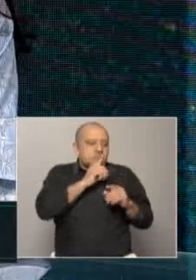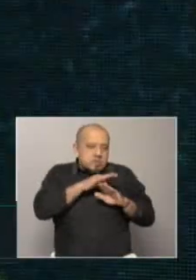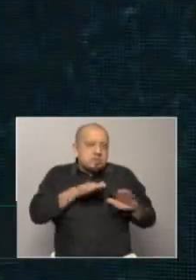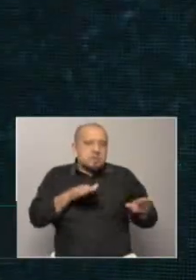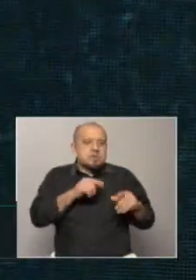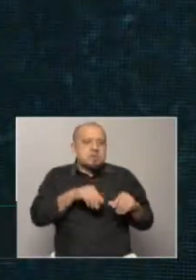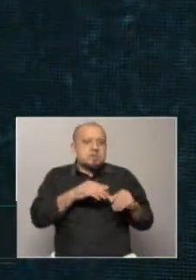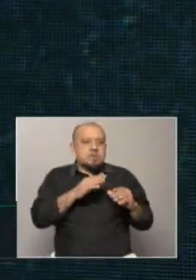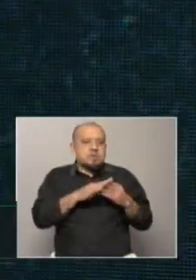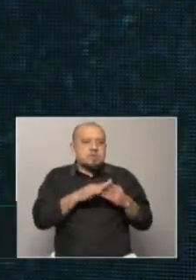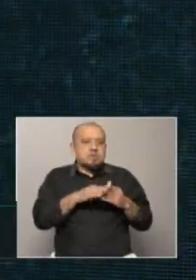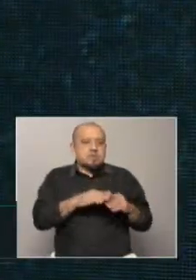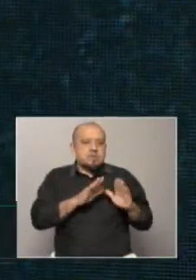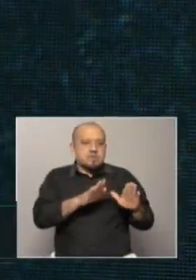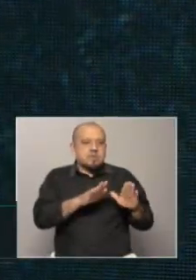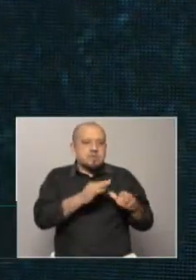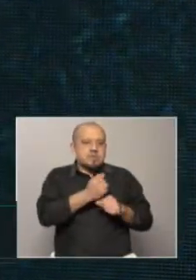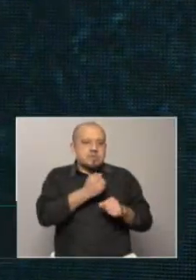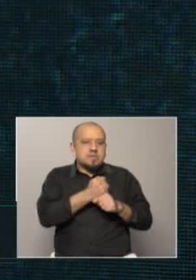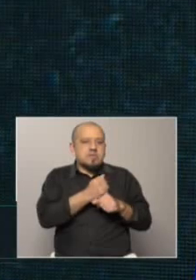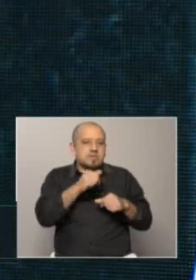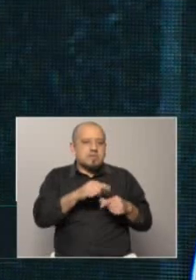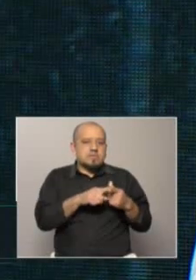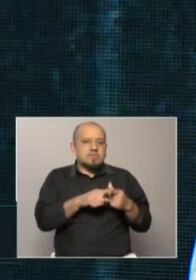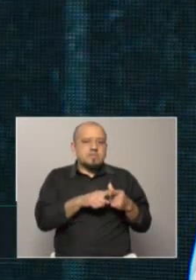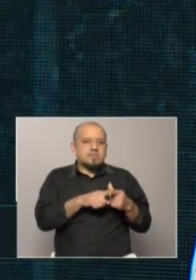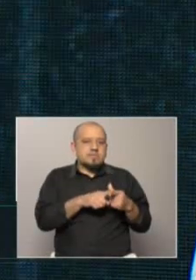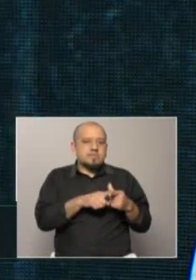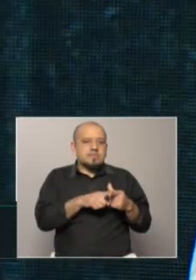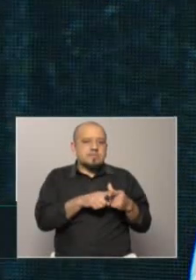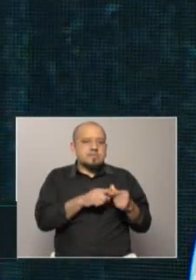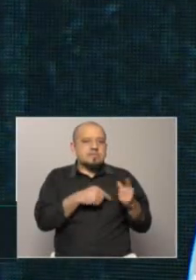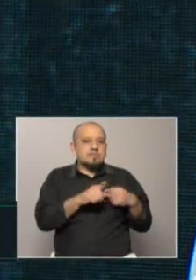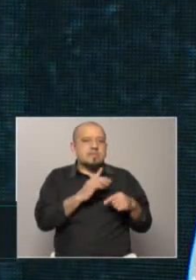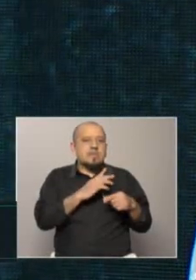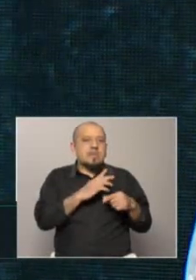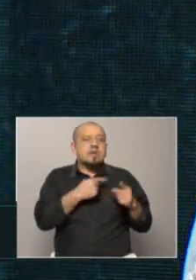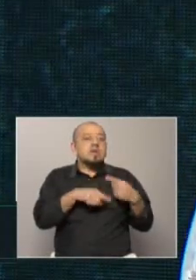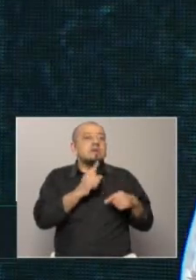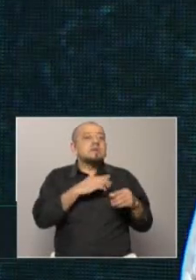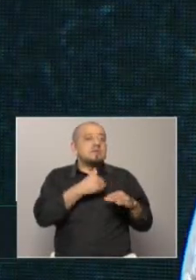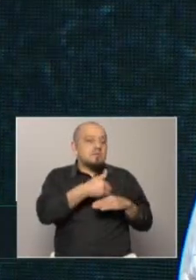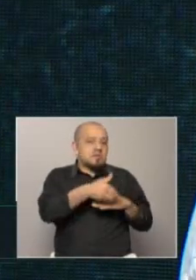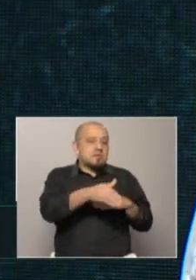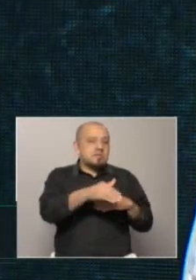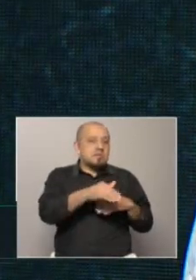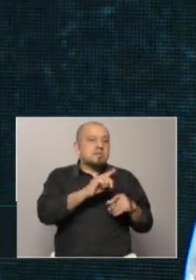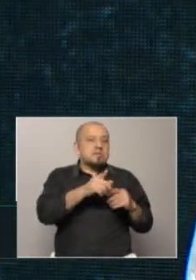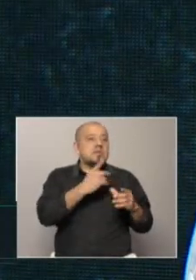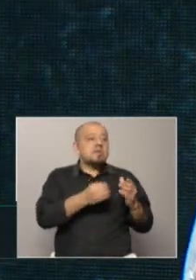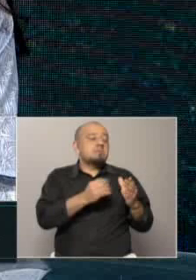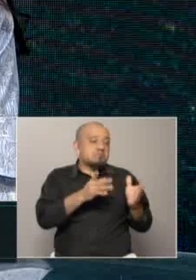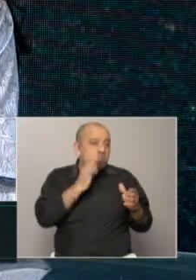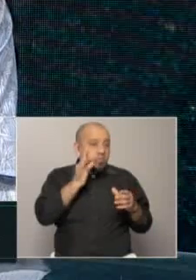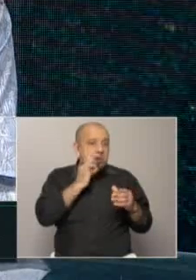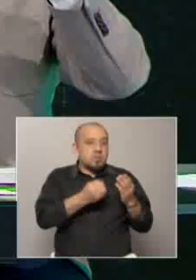como concentrando en su tarea de hoy y tampoco exponiéndose demasiado, o sea que se va a guardar seguramente para una nueva oportunidad,